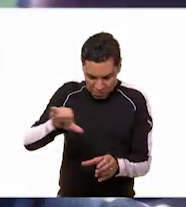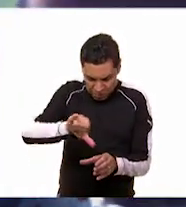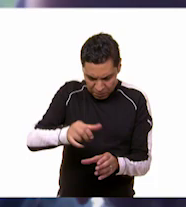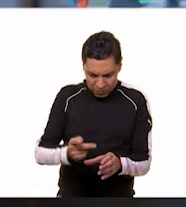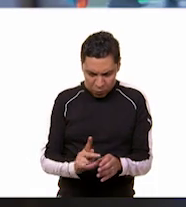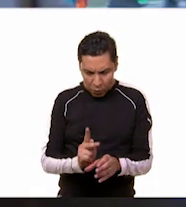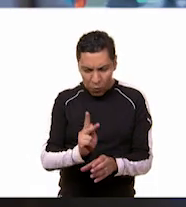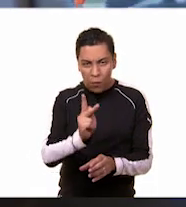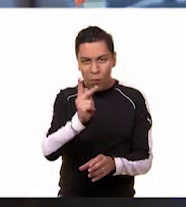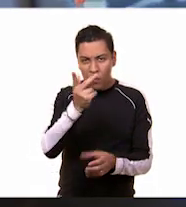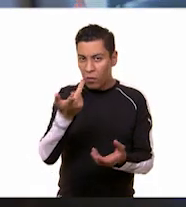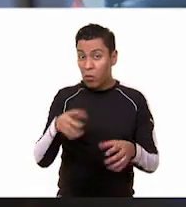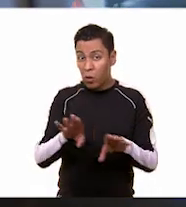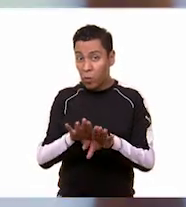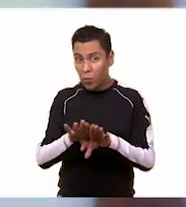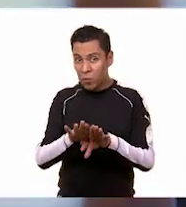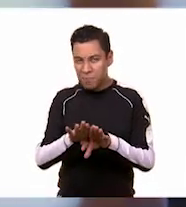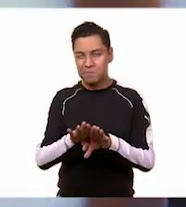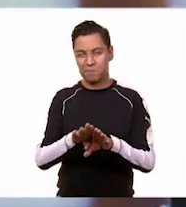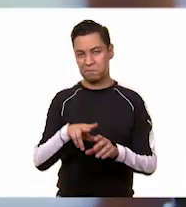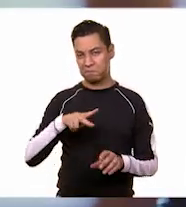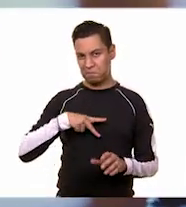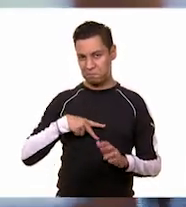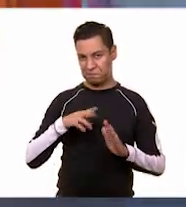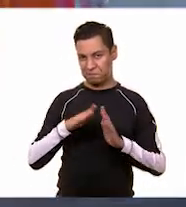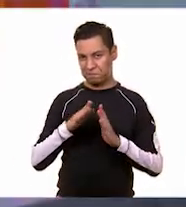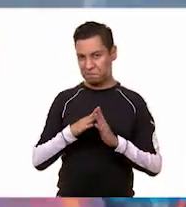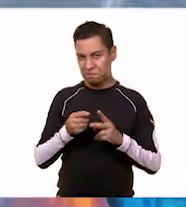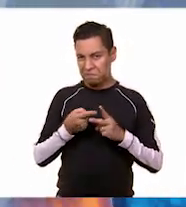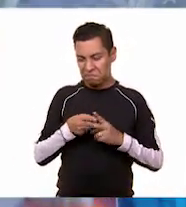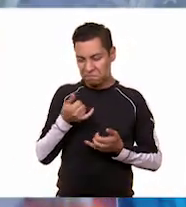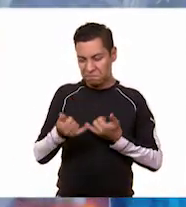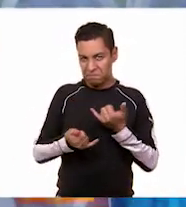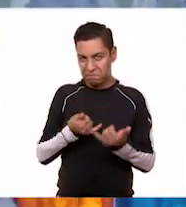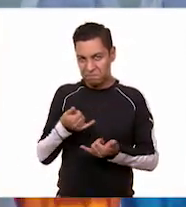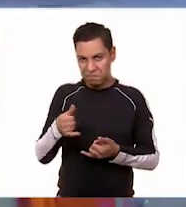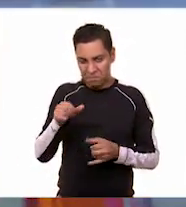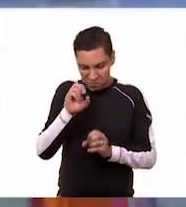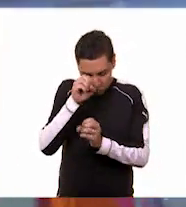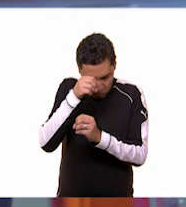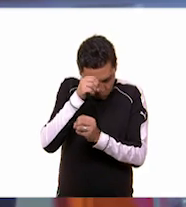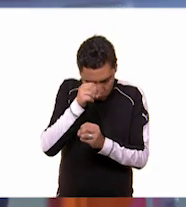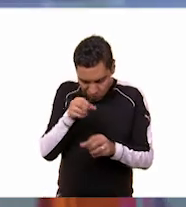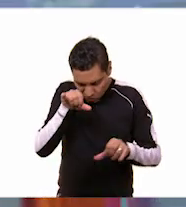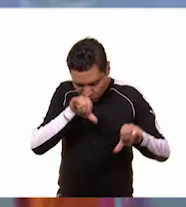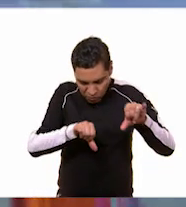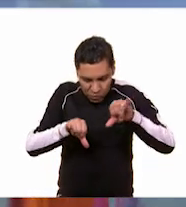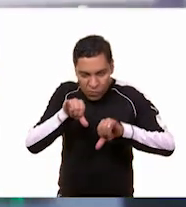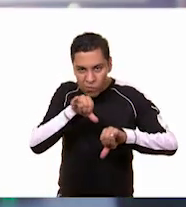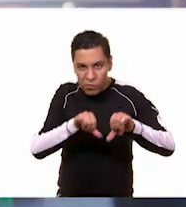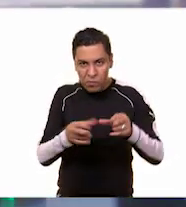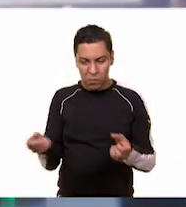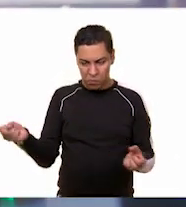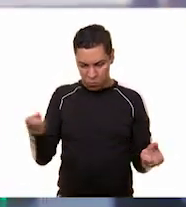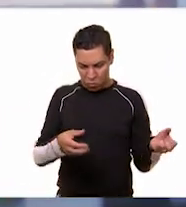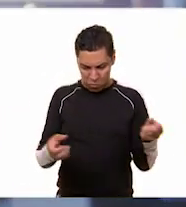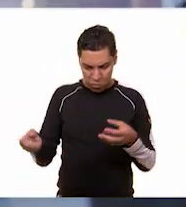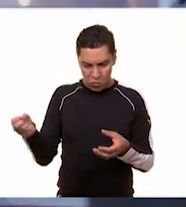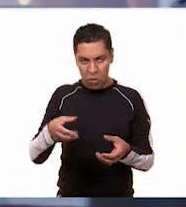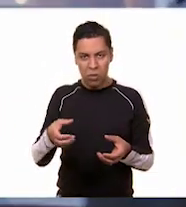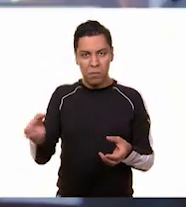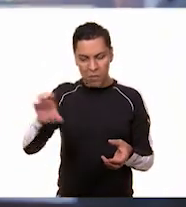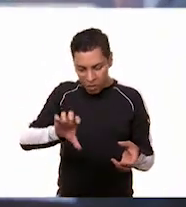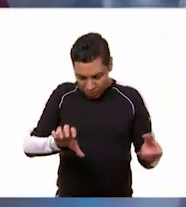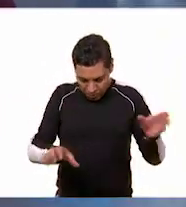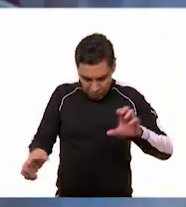pudiera crecer. En mi casa todo empezó con un juego, con mi pequeño microscopio. A veces mezclando cosas en el baño